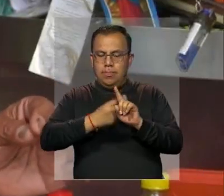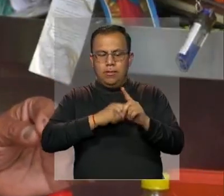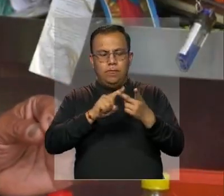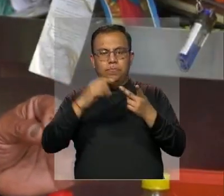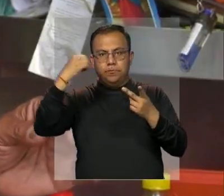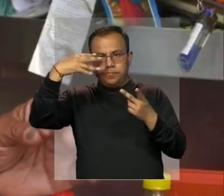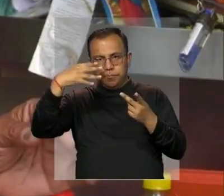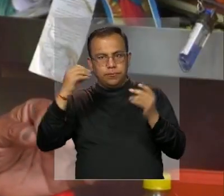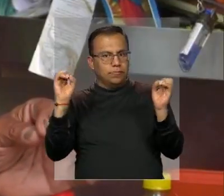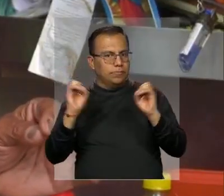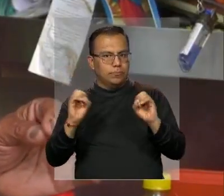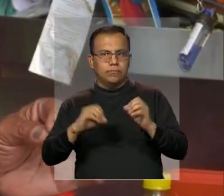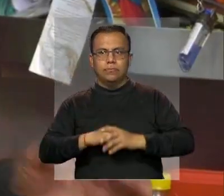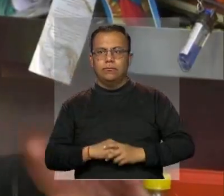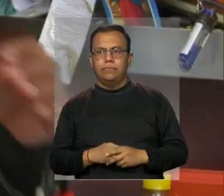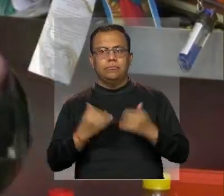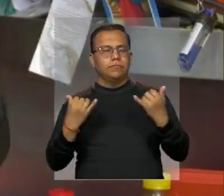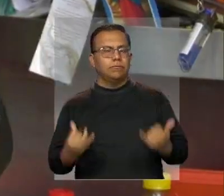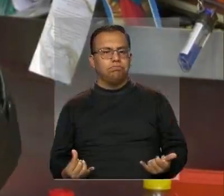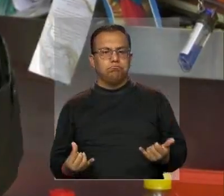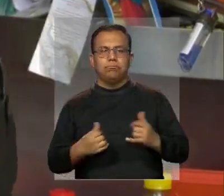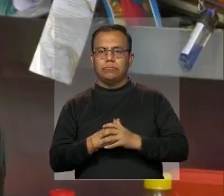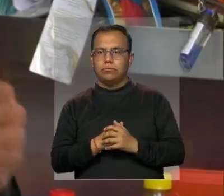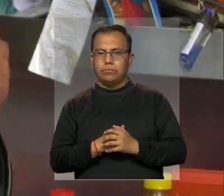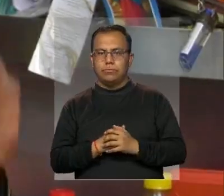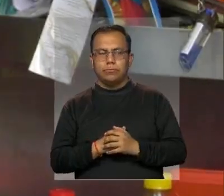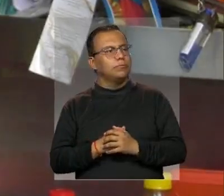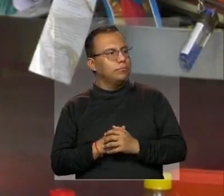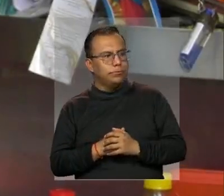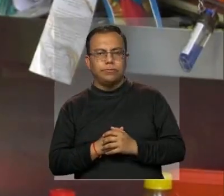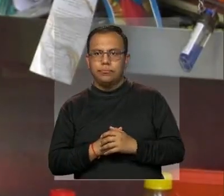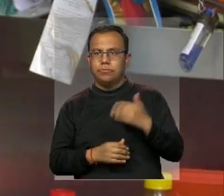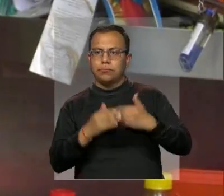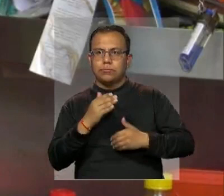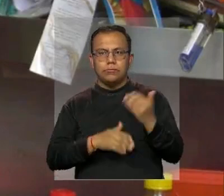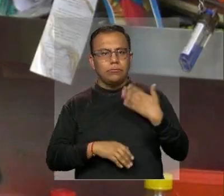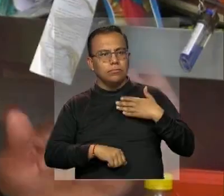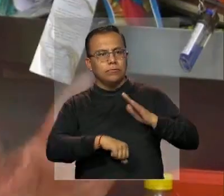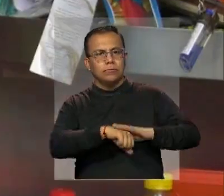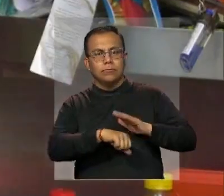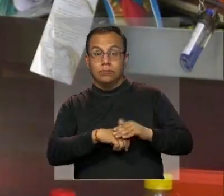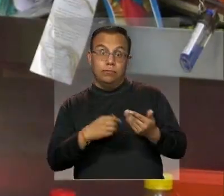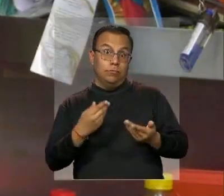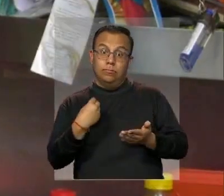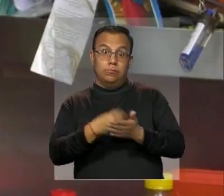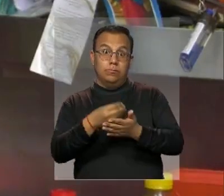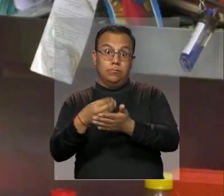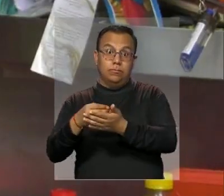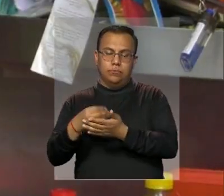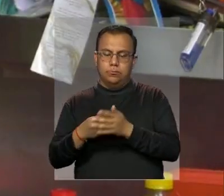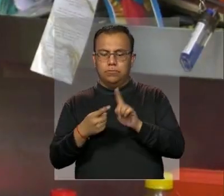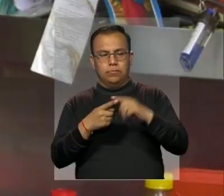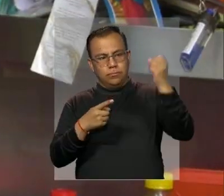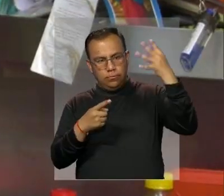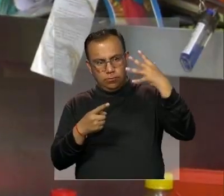luz. Y al último pensaron en que nos van a cobrar todo, entonces nos cobran